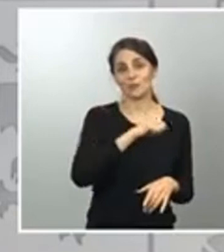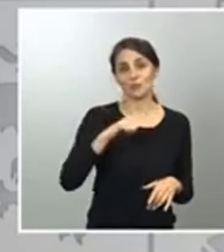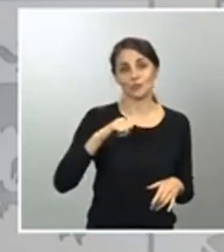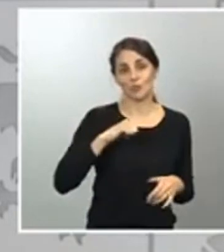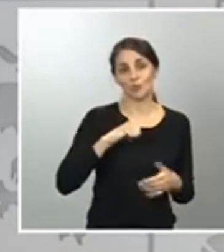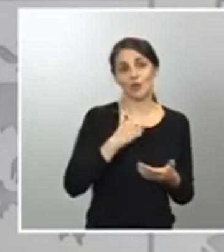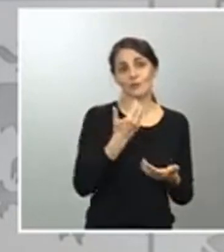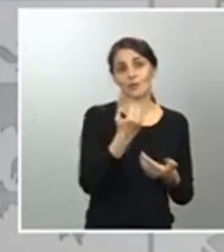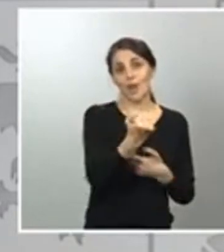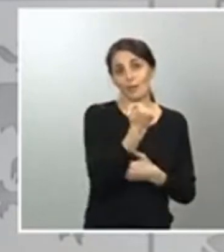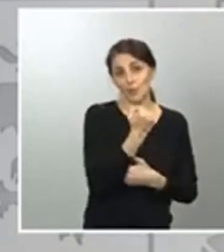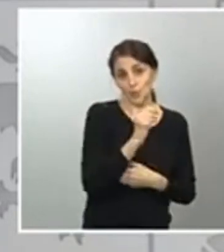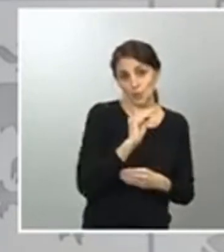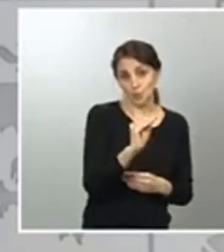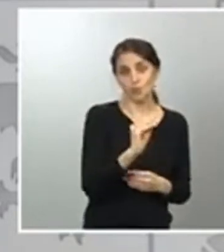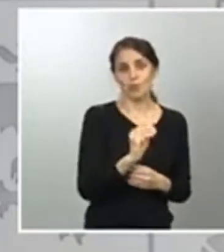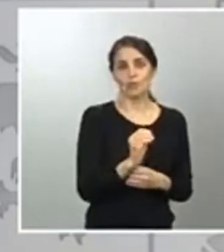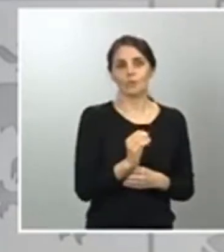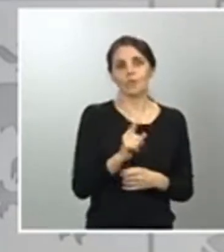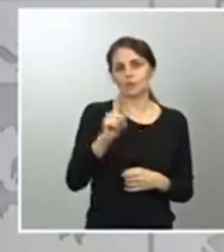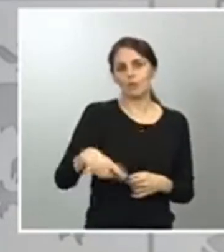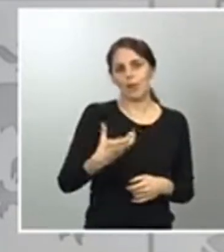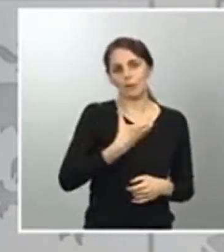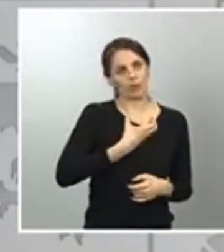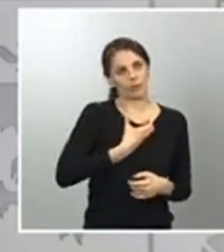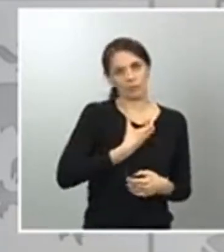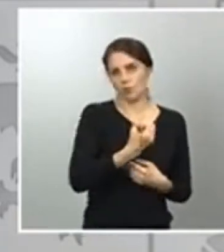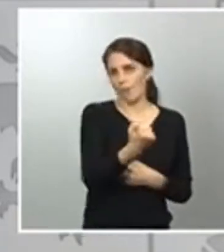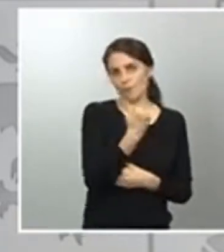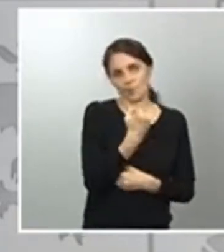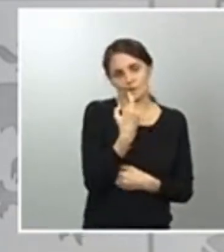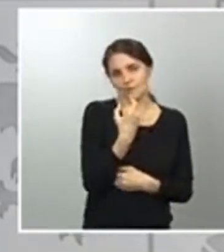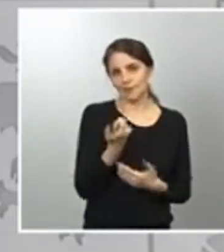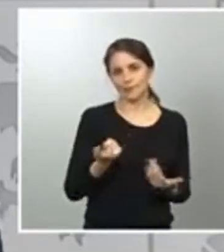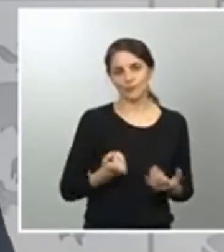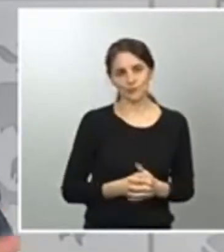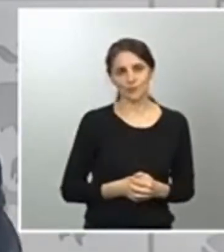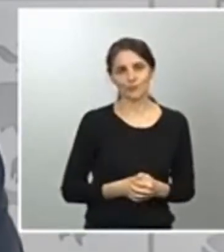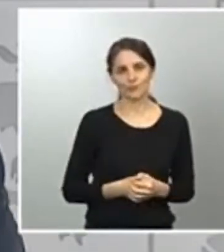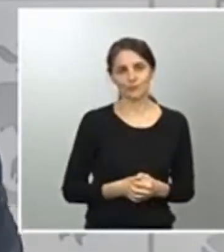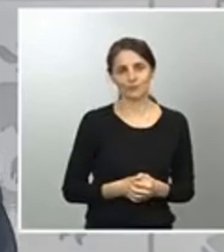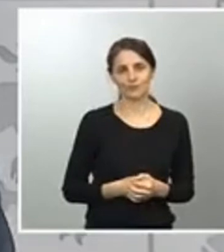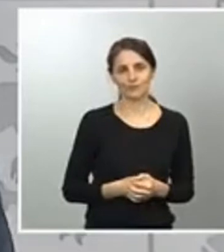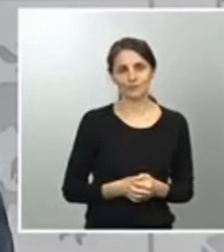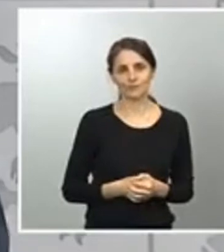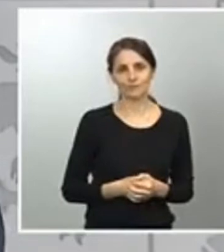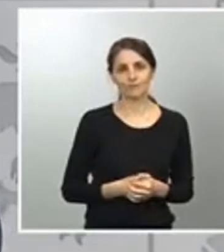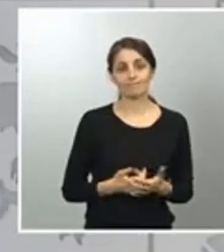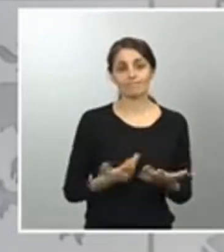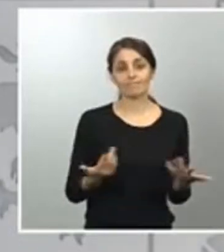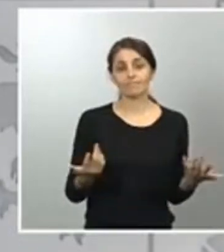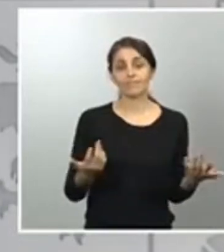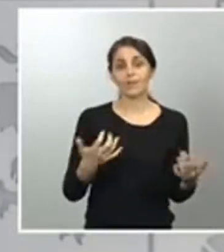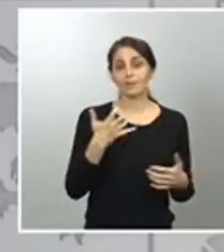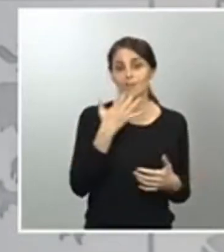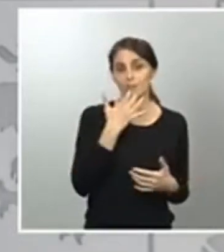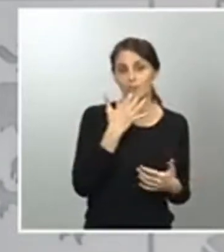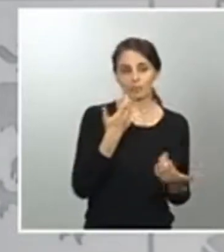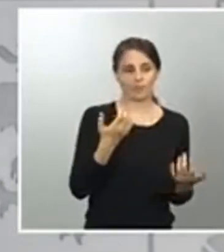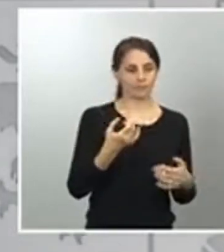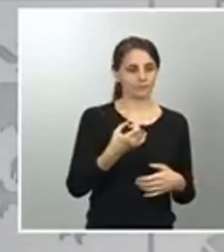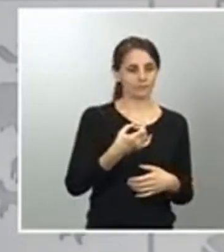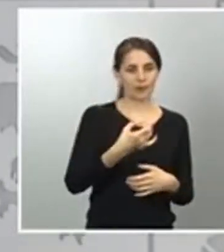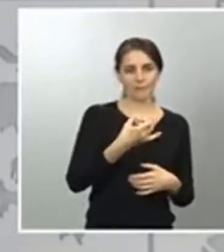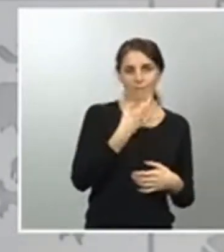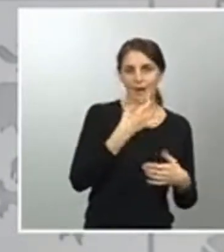ejemplo, de los ayuntamientos. Hay cuestiones que tienen que ver, por ejemplo, con la reapertura de terrazas, como he dicho en mi primera